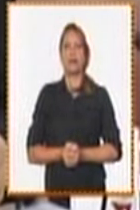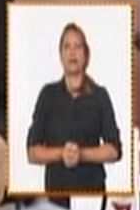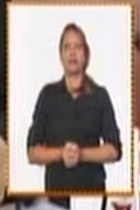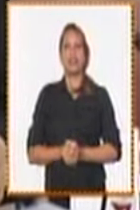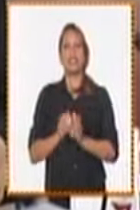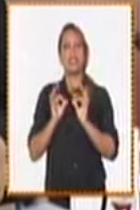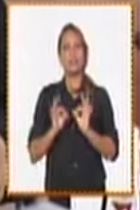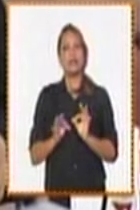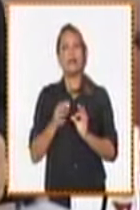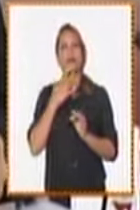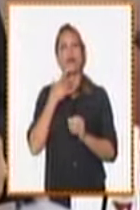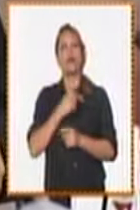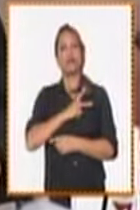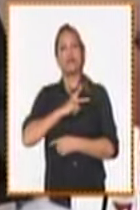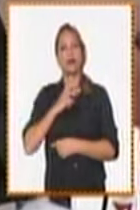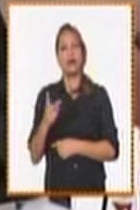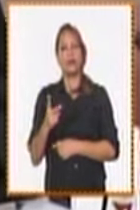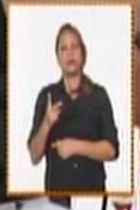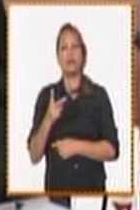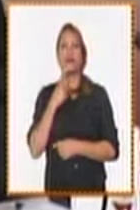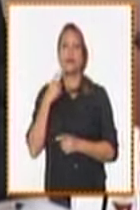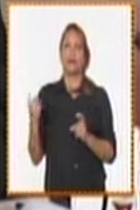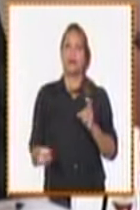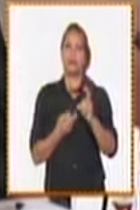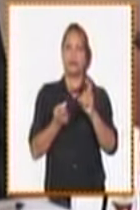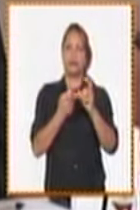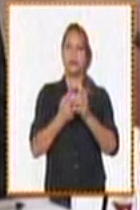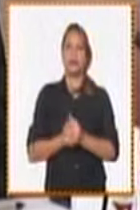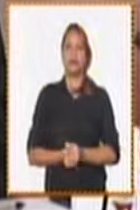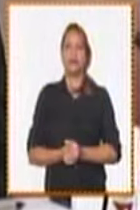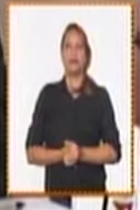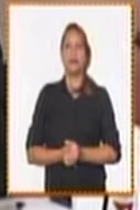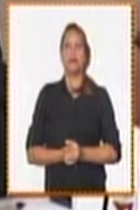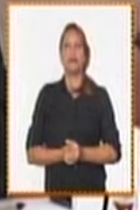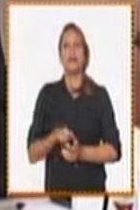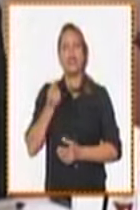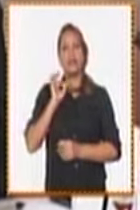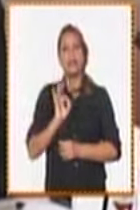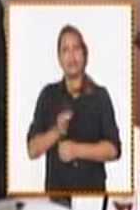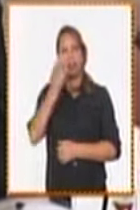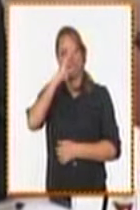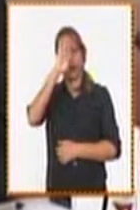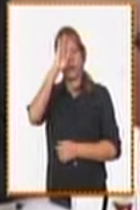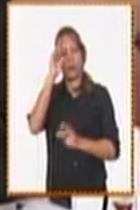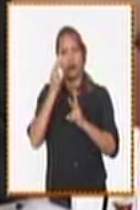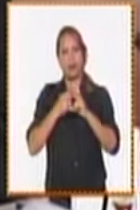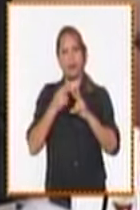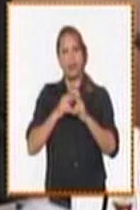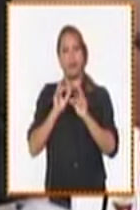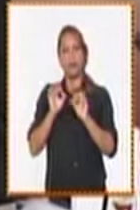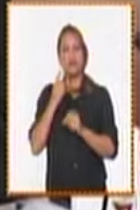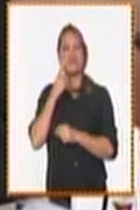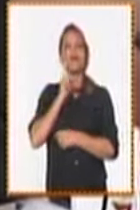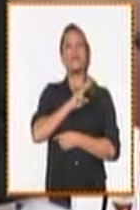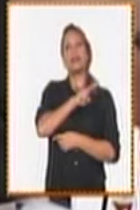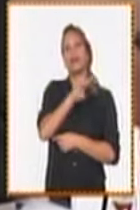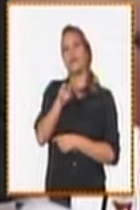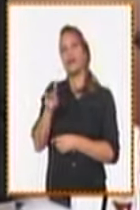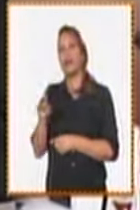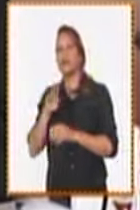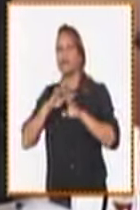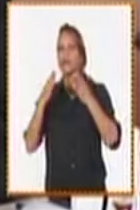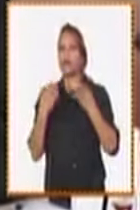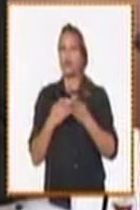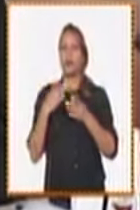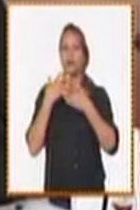frente ceñida por la diadema de las victorias. Esa es la Cuba que desde Bayamo se respira, esa es la Cuba que